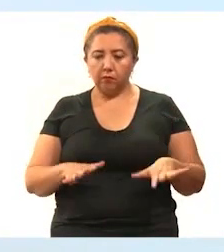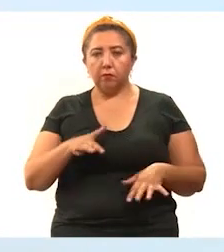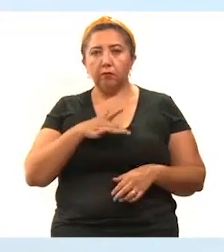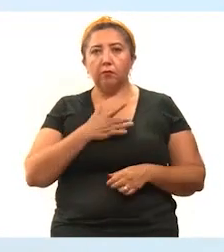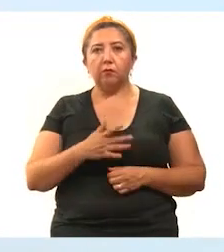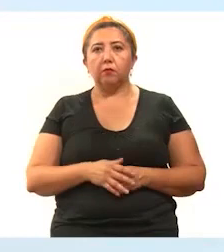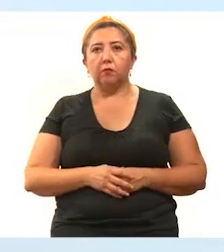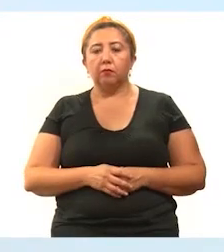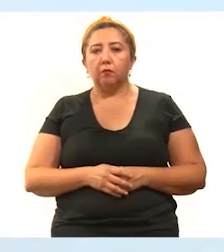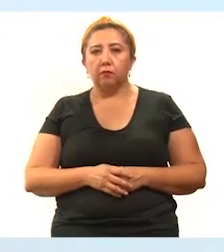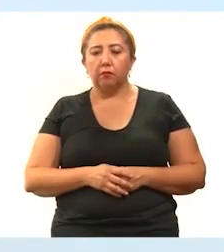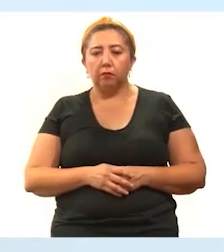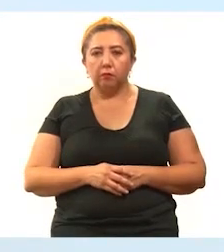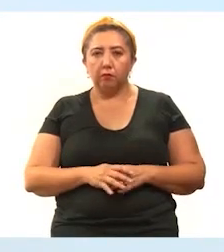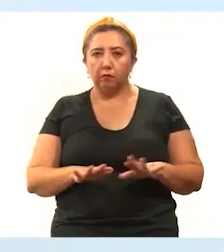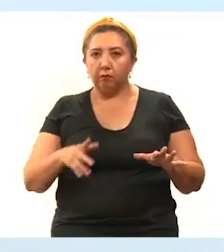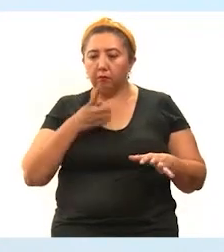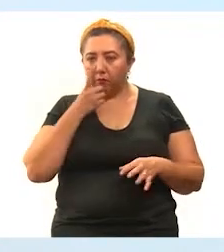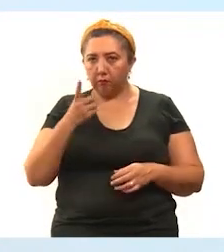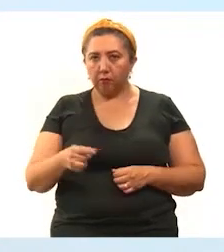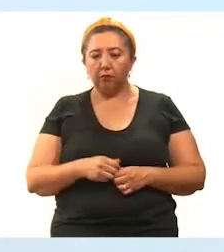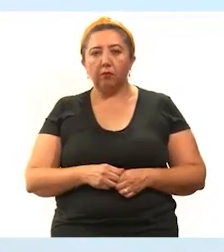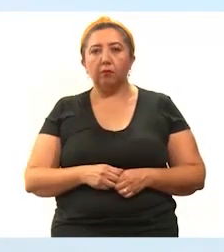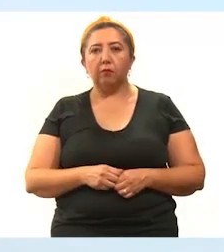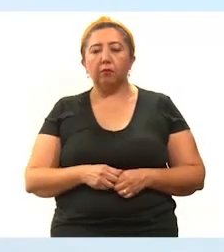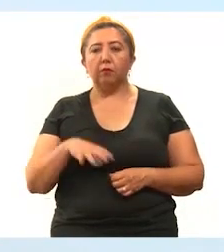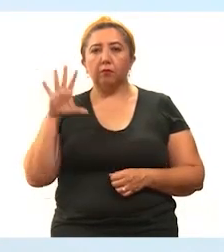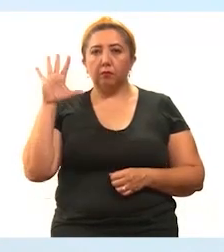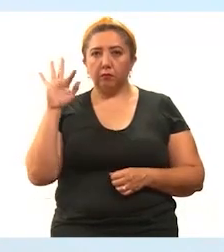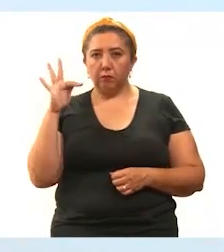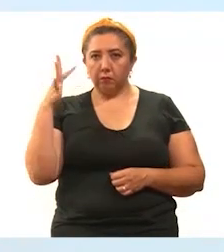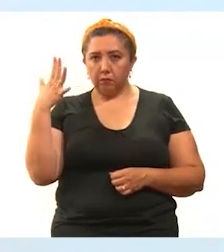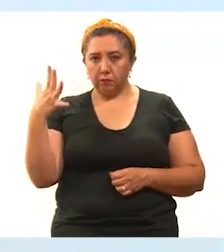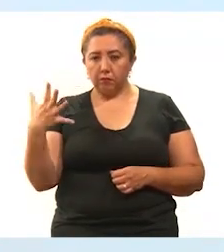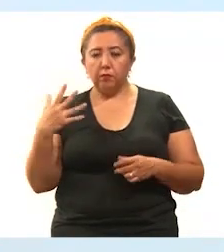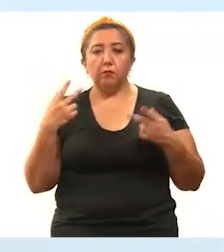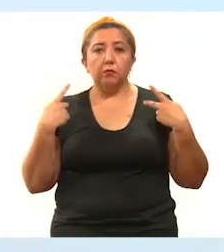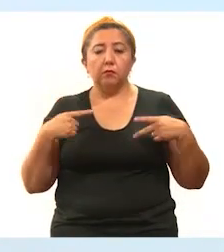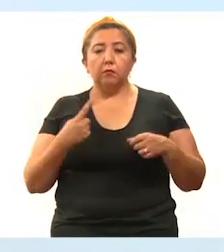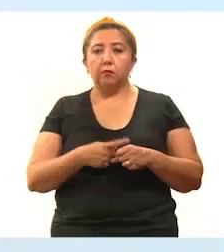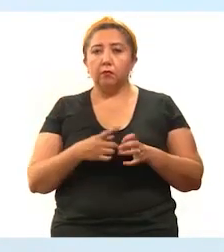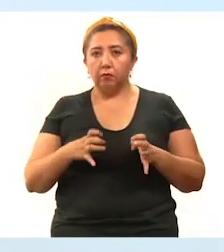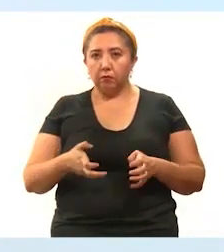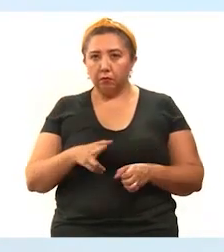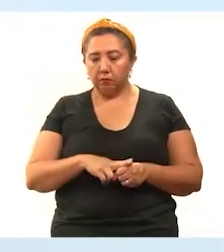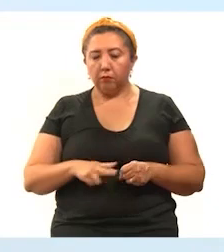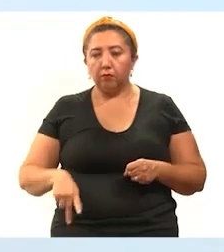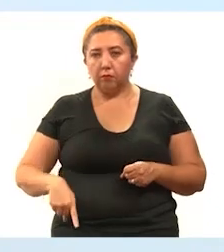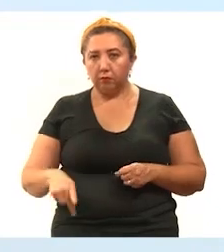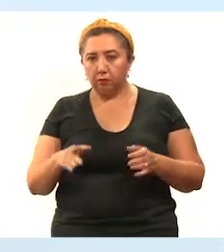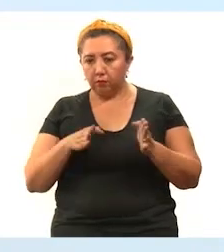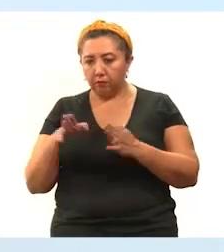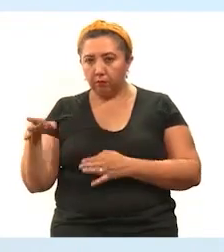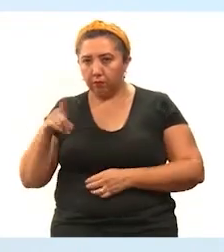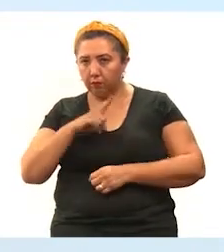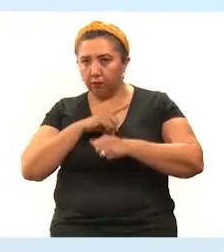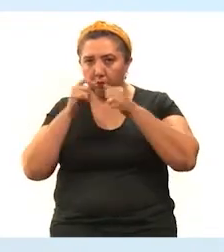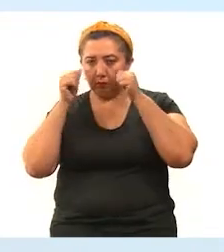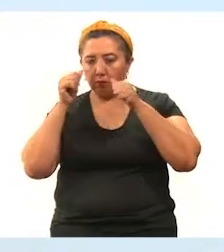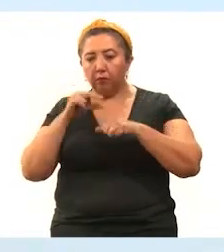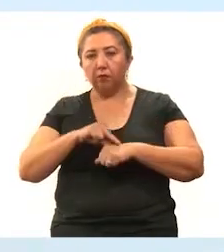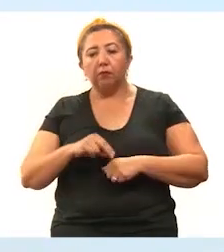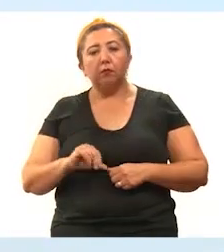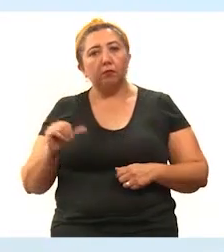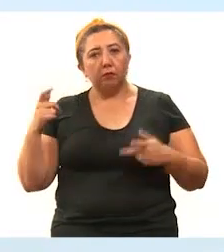Presentan síntomas leves. Como ya se mencionó, 45 de los casos positivos están en hospitales públicos y en aislamiento